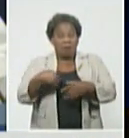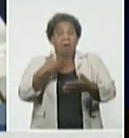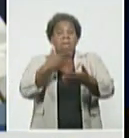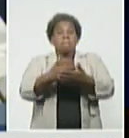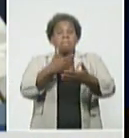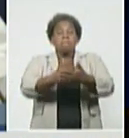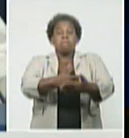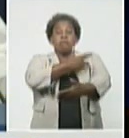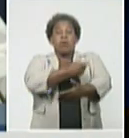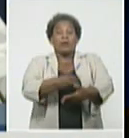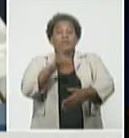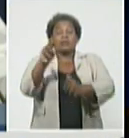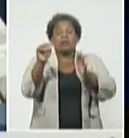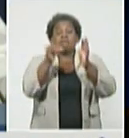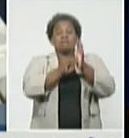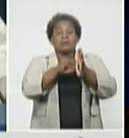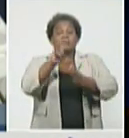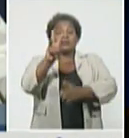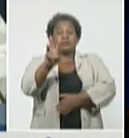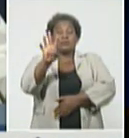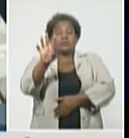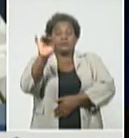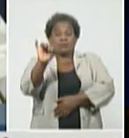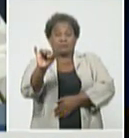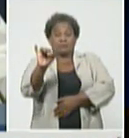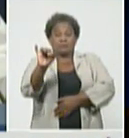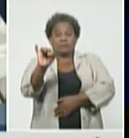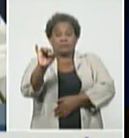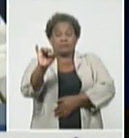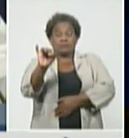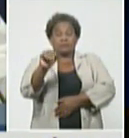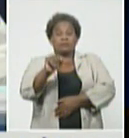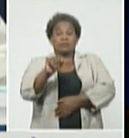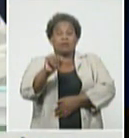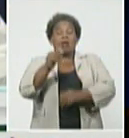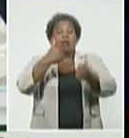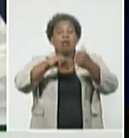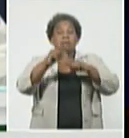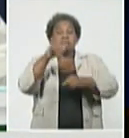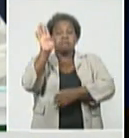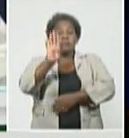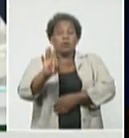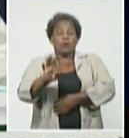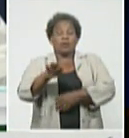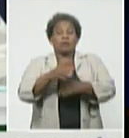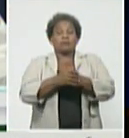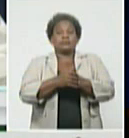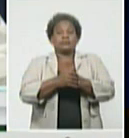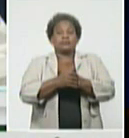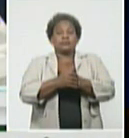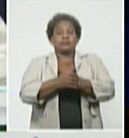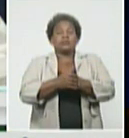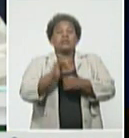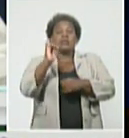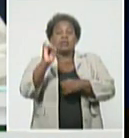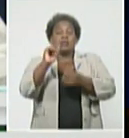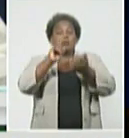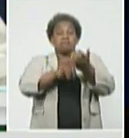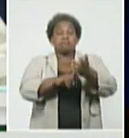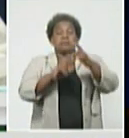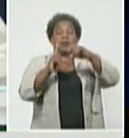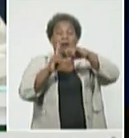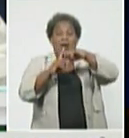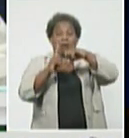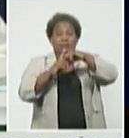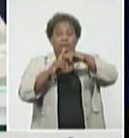muestras, 3.346. En los laboratorios de biología molecular del Instituto de Medicina Tropical